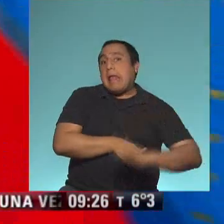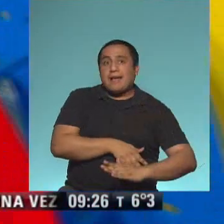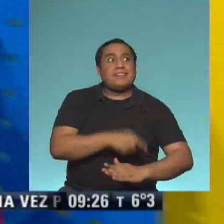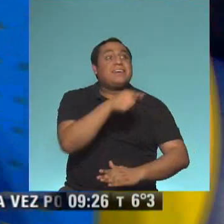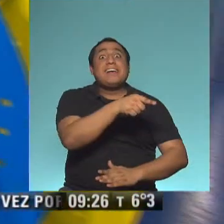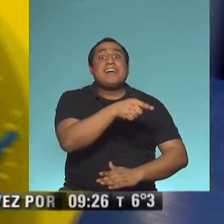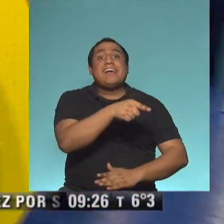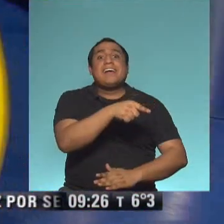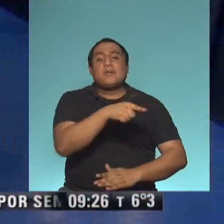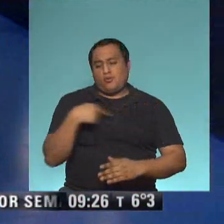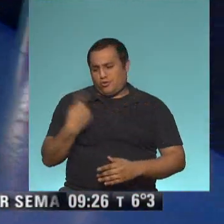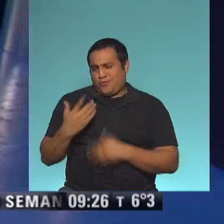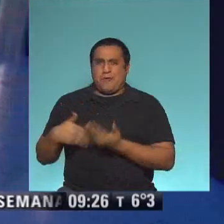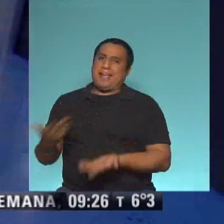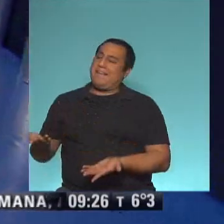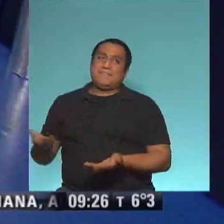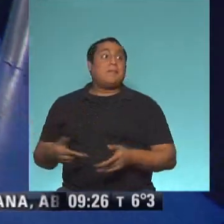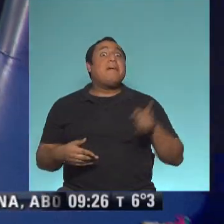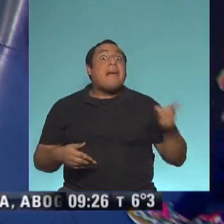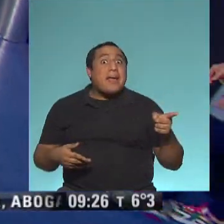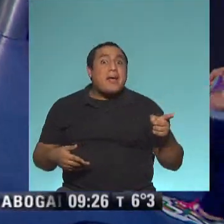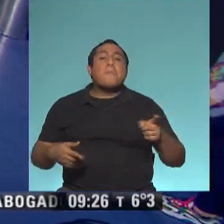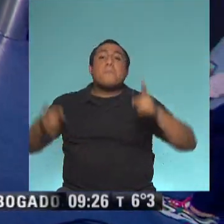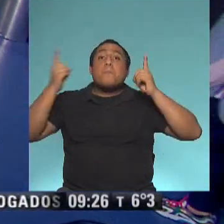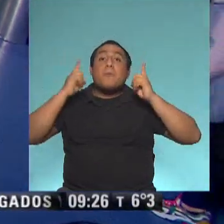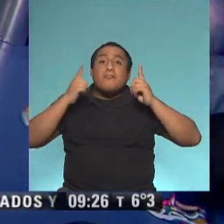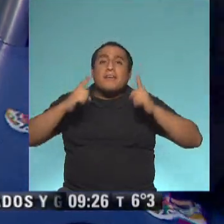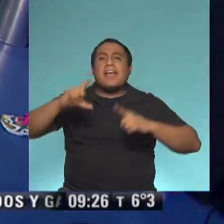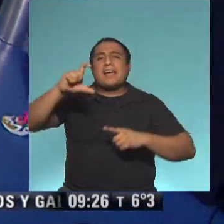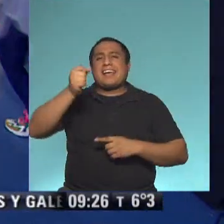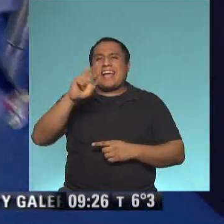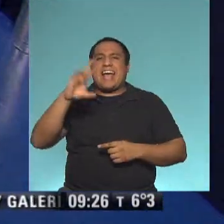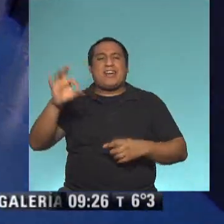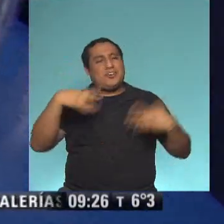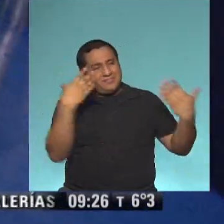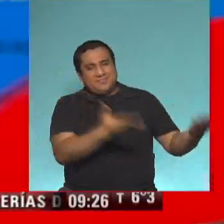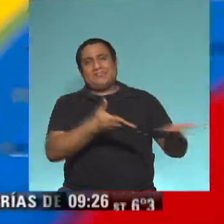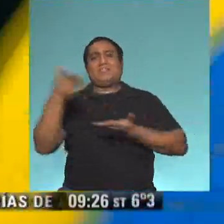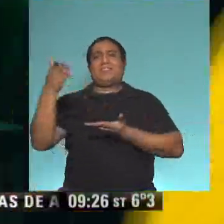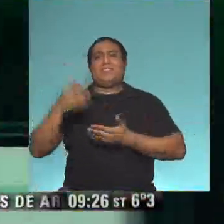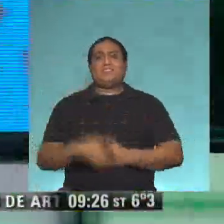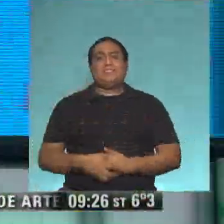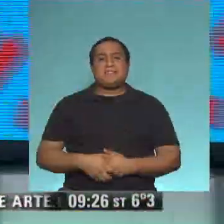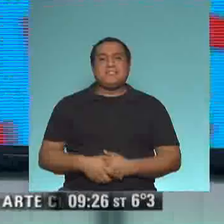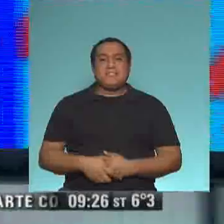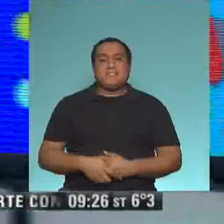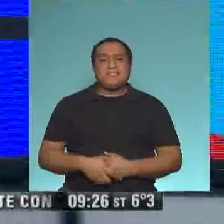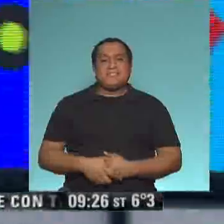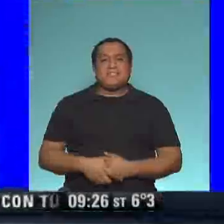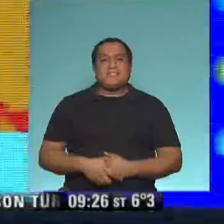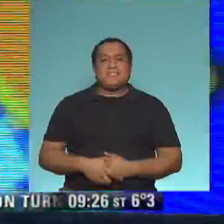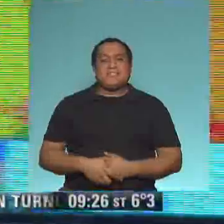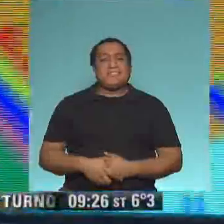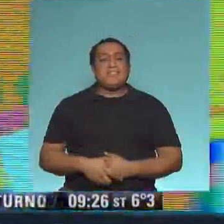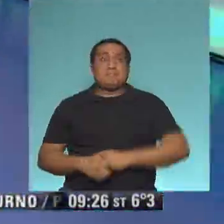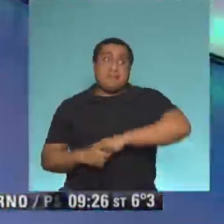es. Y nosotros jugando claro. Con ustedes, la señora. ¡Señor! ¡Claro! ¡Claro! Un gran saludo de